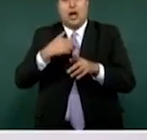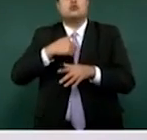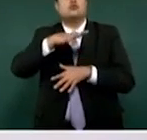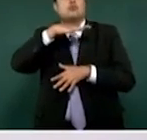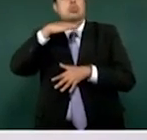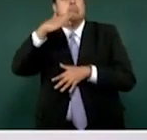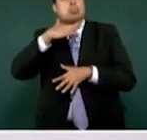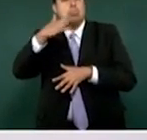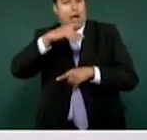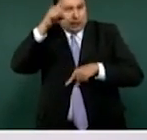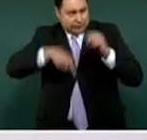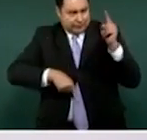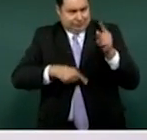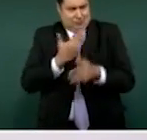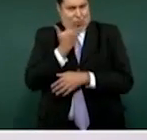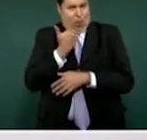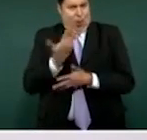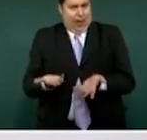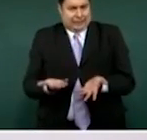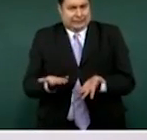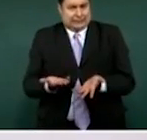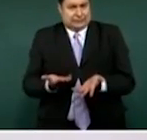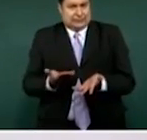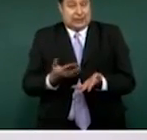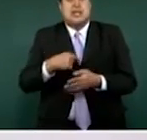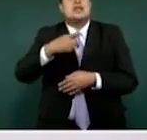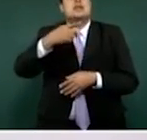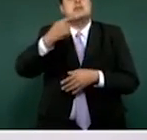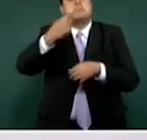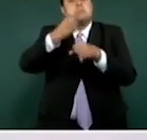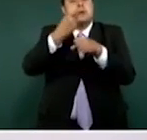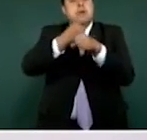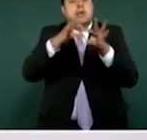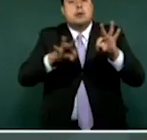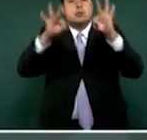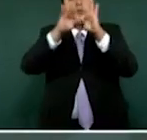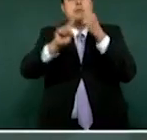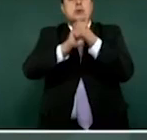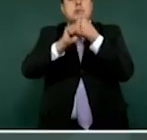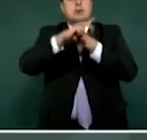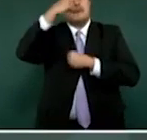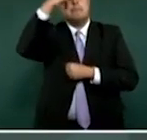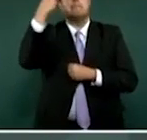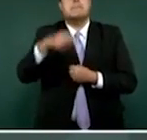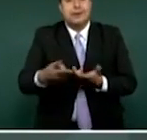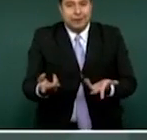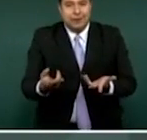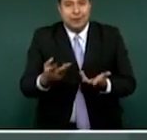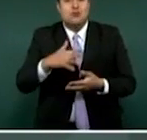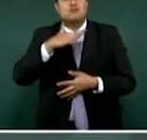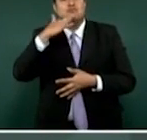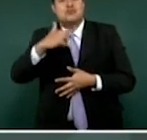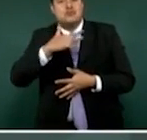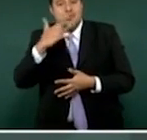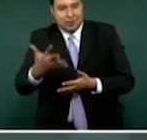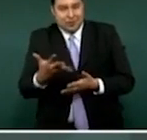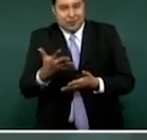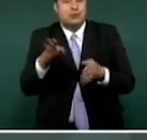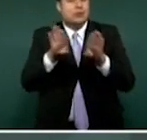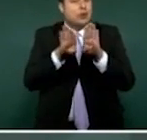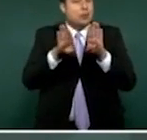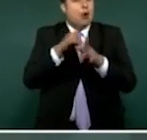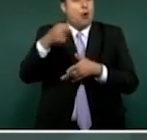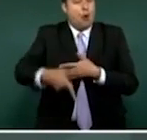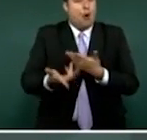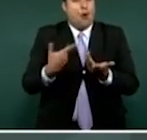corrupción. Y era el principal problema de México. ¿Cómo va a estar en la agenda